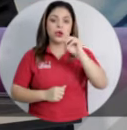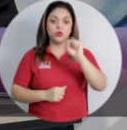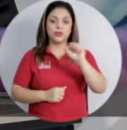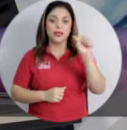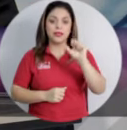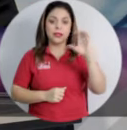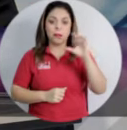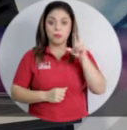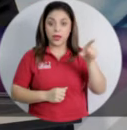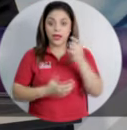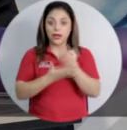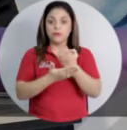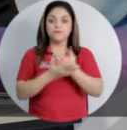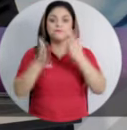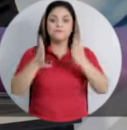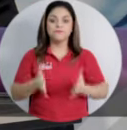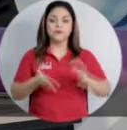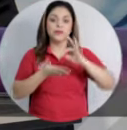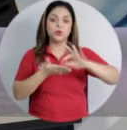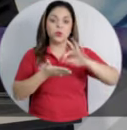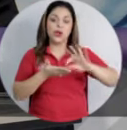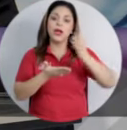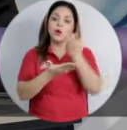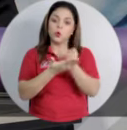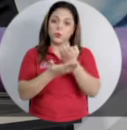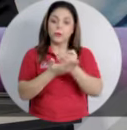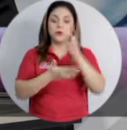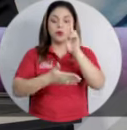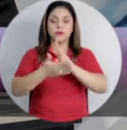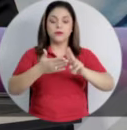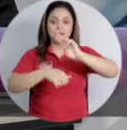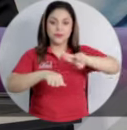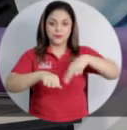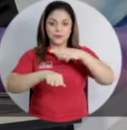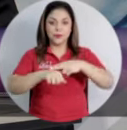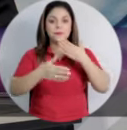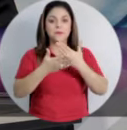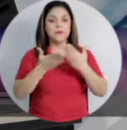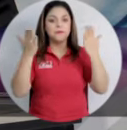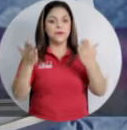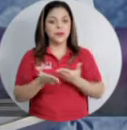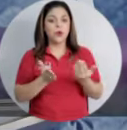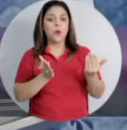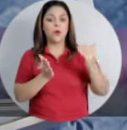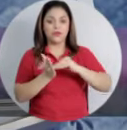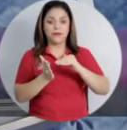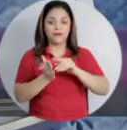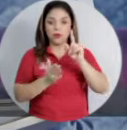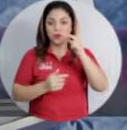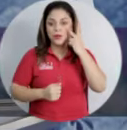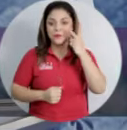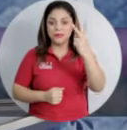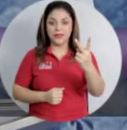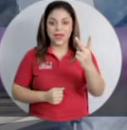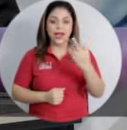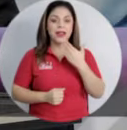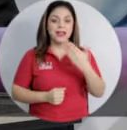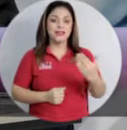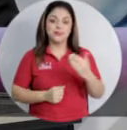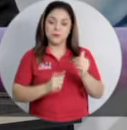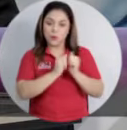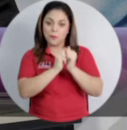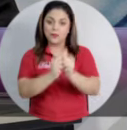Campos, quien es economista de la Escuela de Economía de la Universidad Nacional. Bienvenido una vez más a Una Mirada, Carlos. Gracias por estar con nosotros. No, muchas